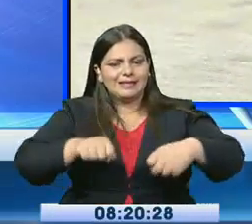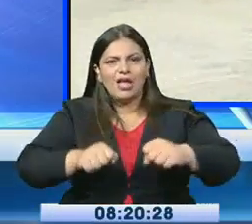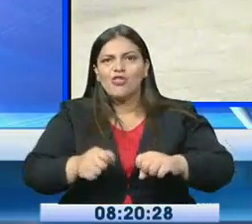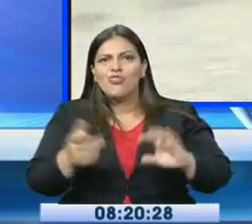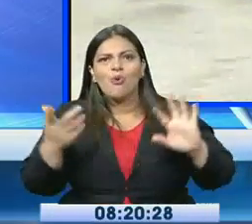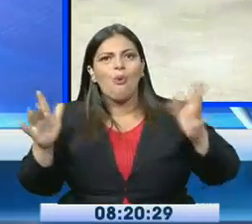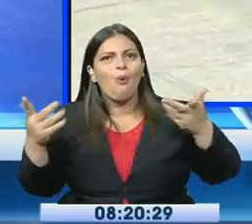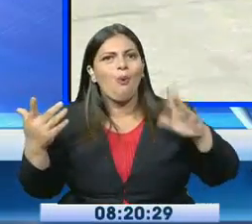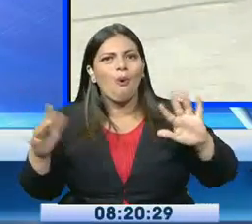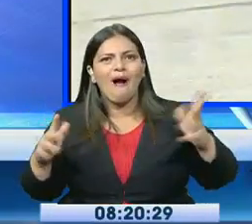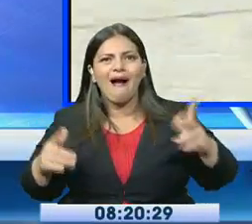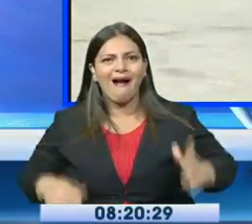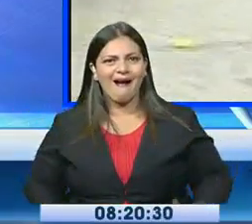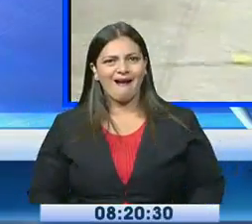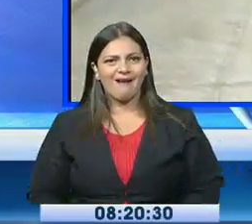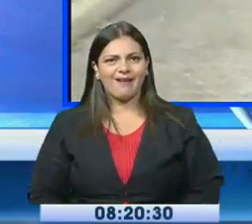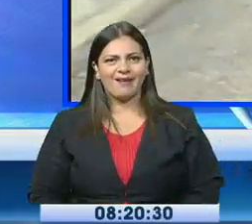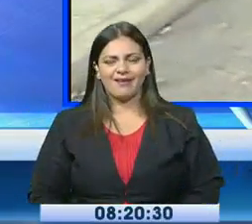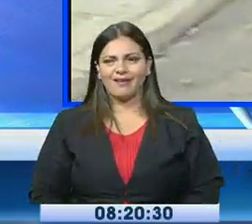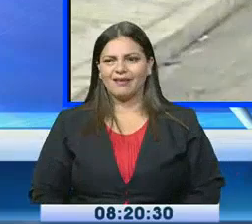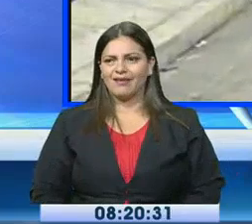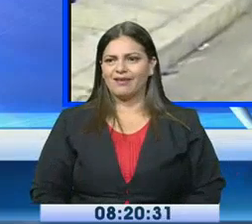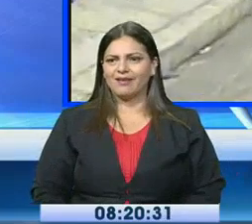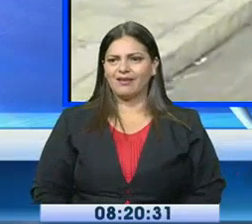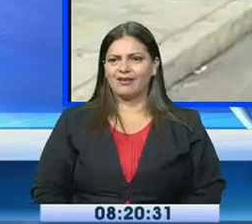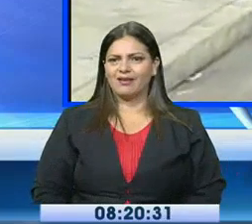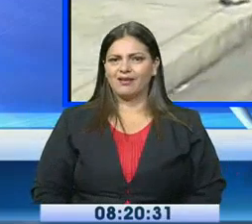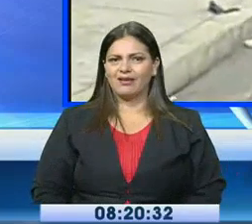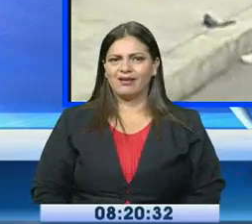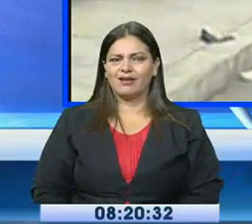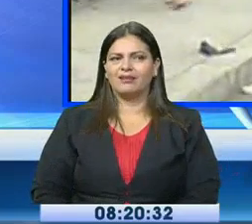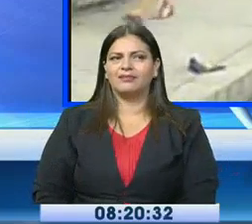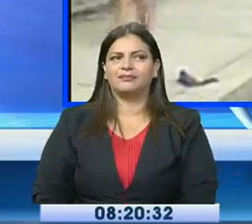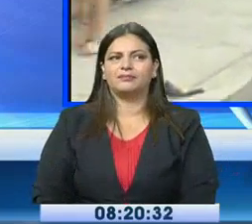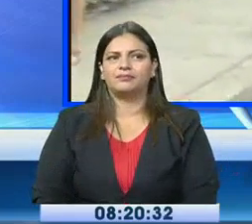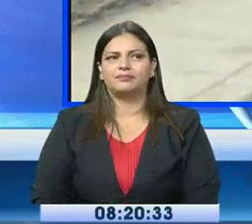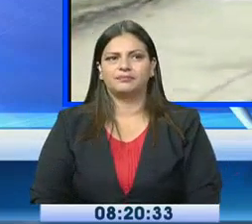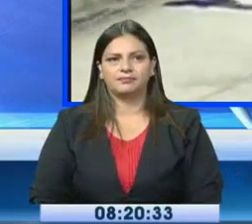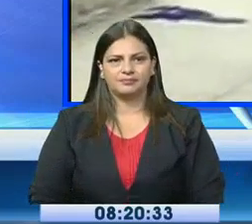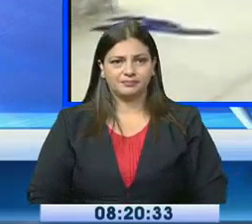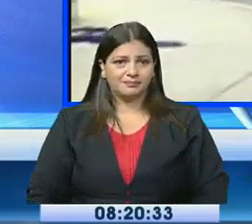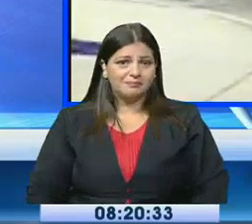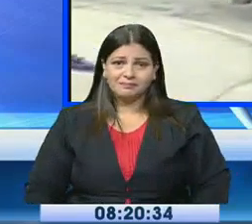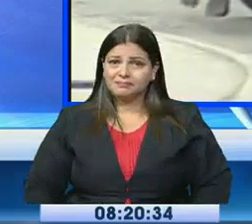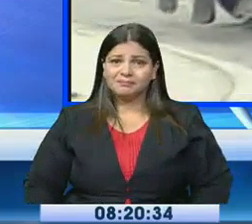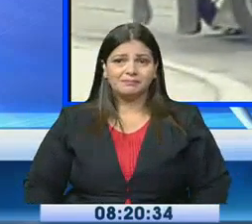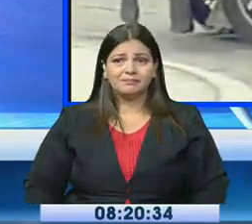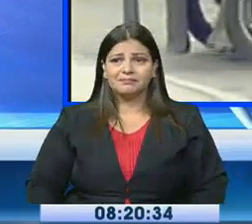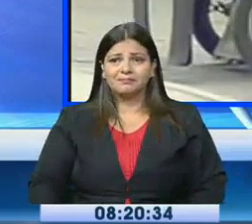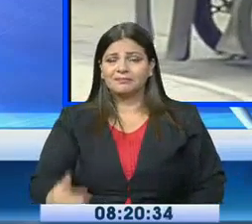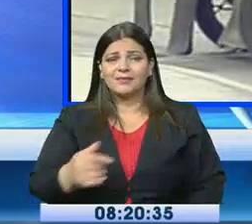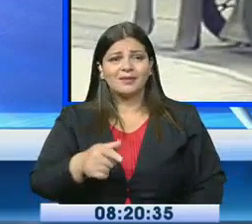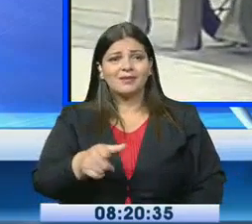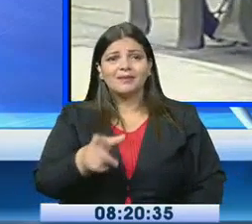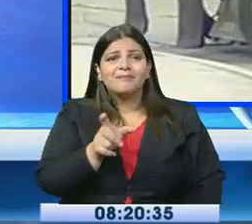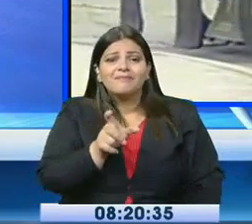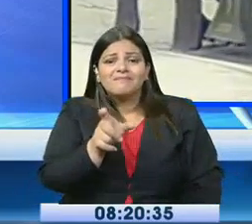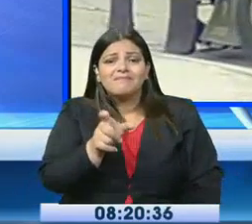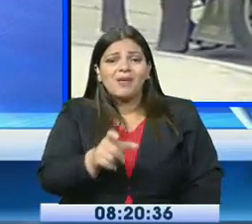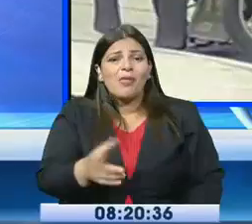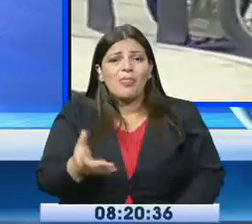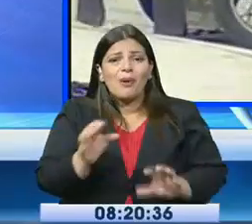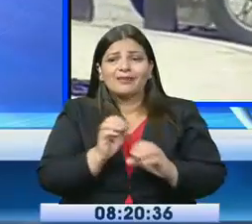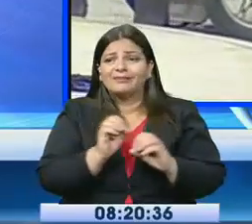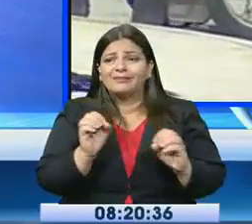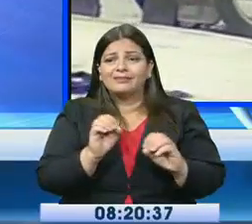es verdad, no la llevan en ese momento. Dice que la han dejado olvidada, pero otros ni siquiera nunca han sacado su licencia y aún así conducen. Y hasta menores de edad, Rosalía,